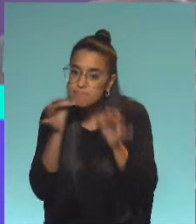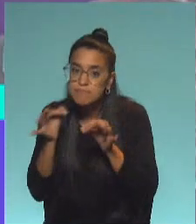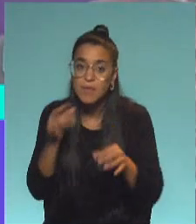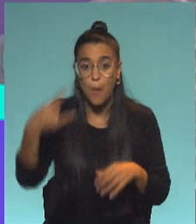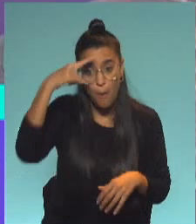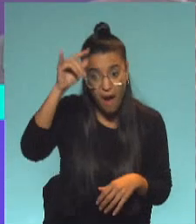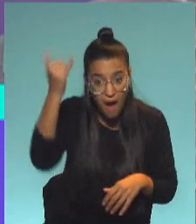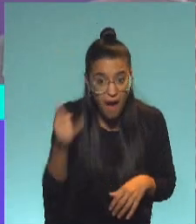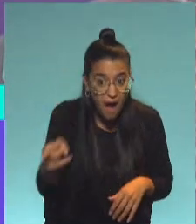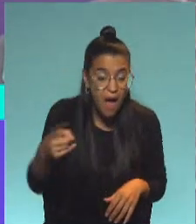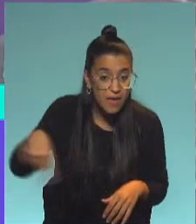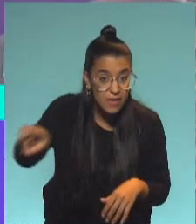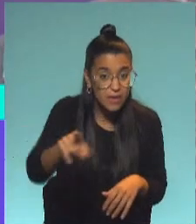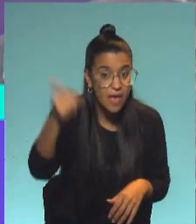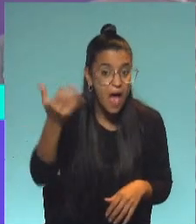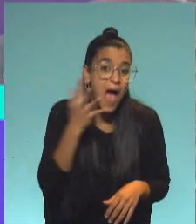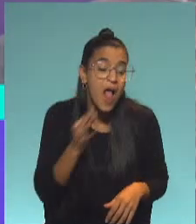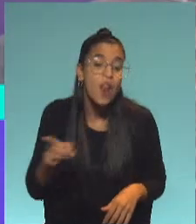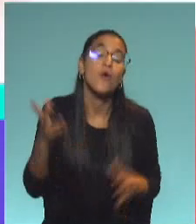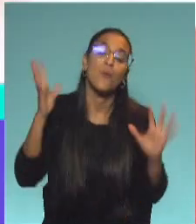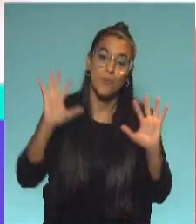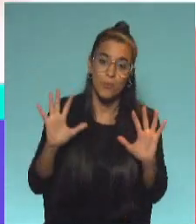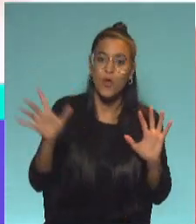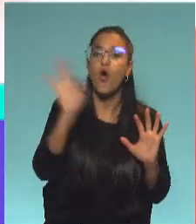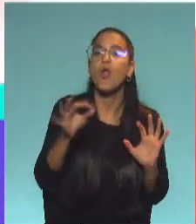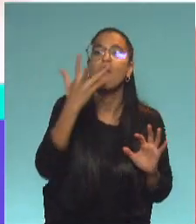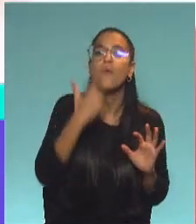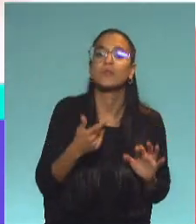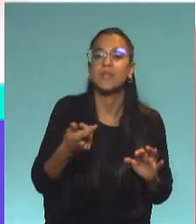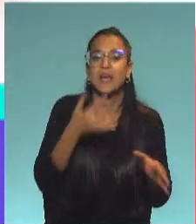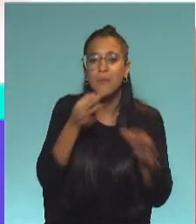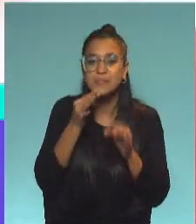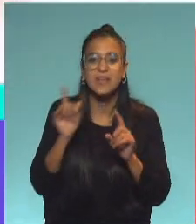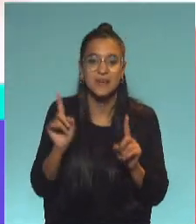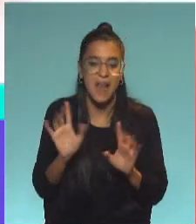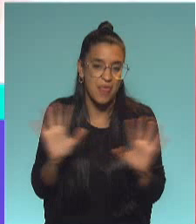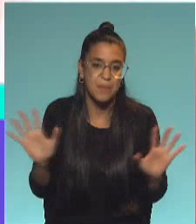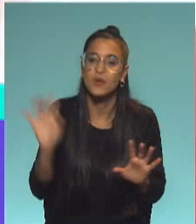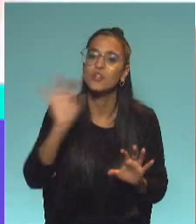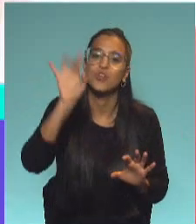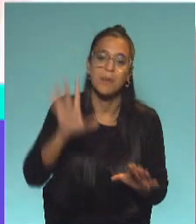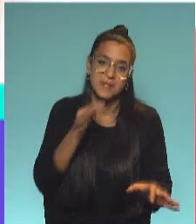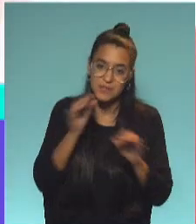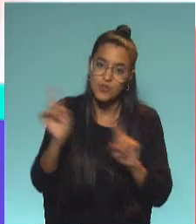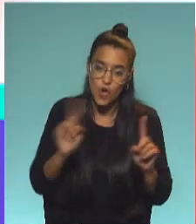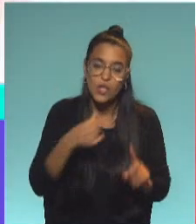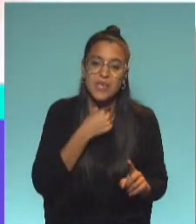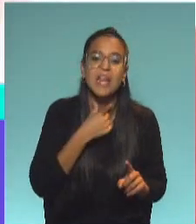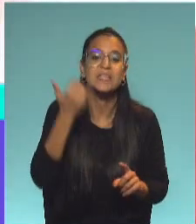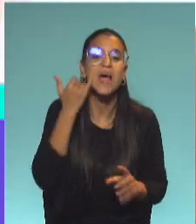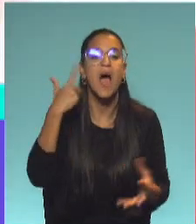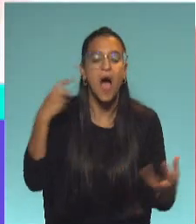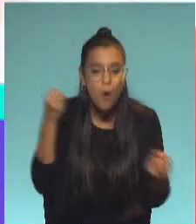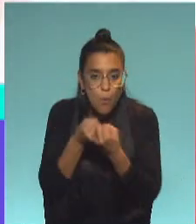vaca esta gente? ¿Tiene algo? Bueno, ¿o les gusta charlar nomás? No. Solo charlar no quieren. Quieren llegar ya a un acuerdo